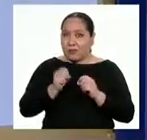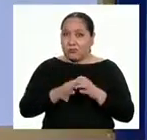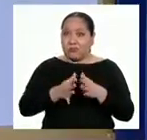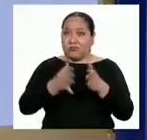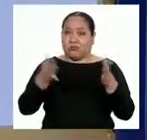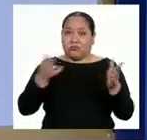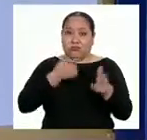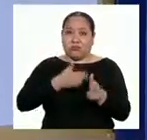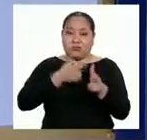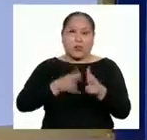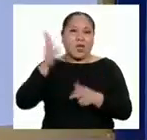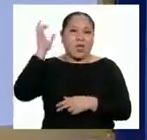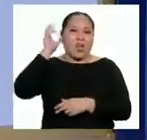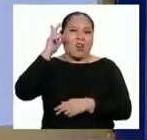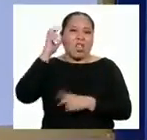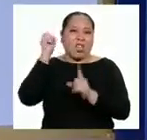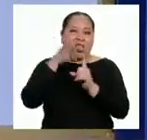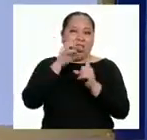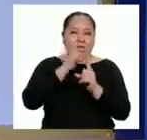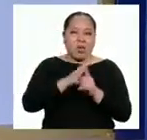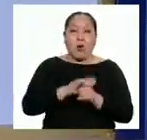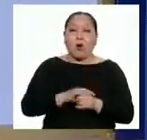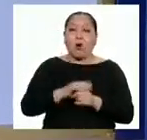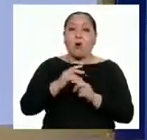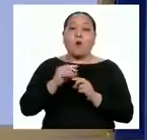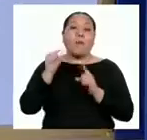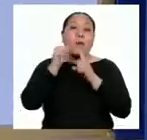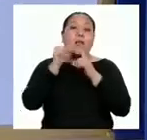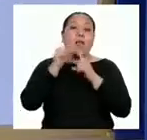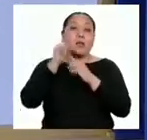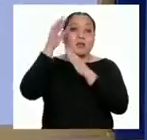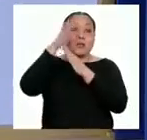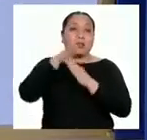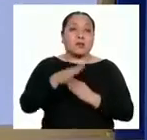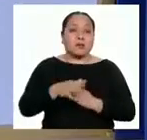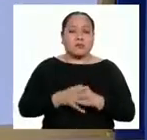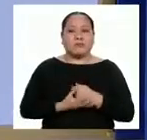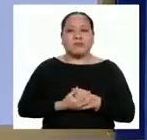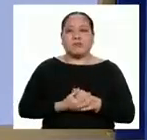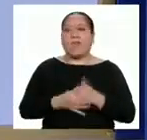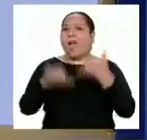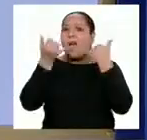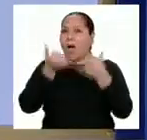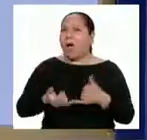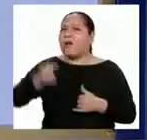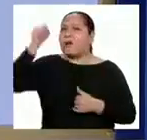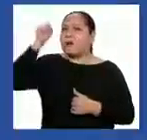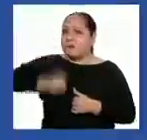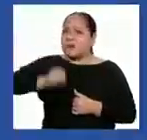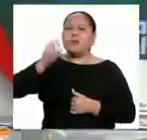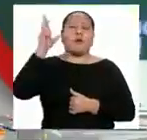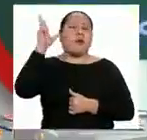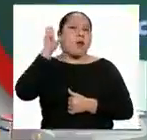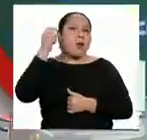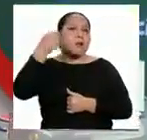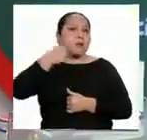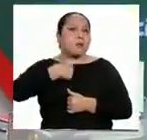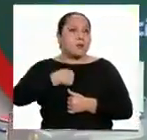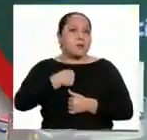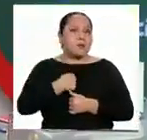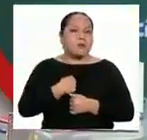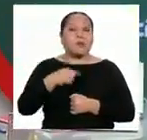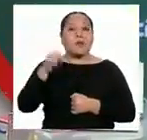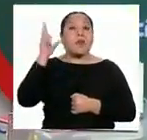y escucho insultos o comentarios discriminatorios, Ahora sí me van a escuchar. Me